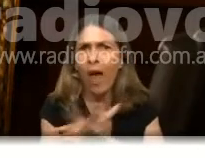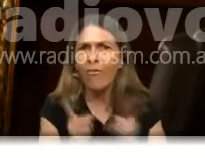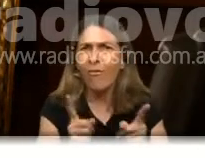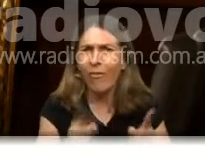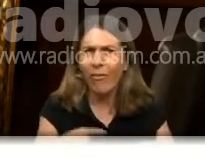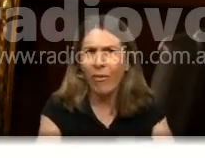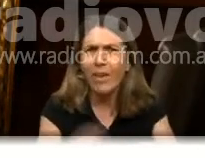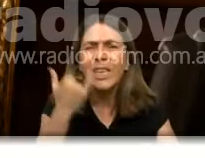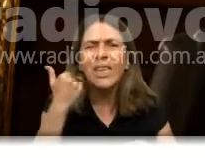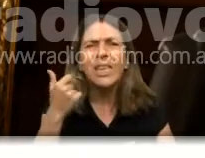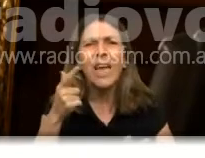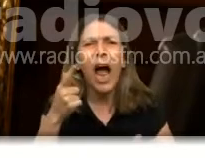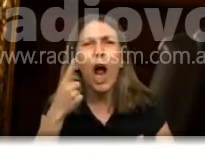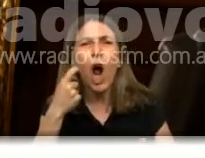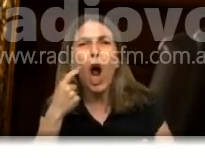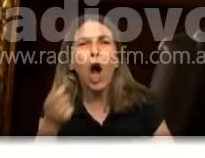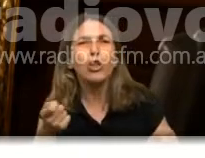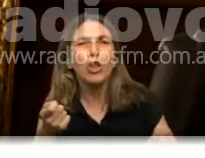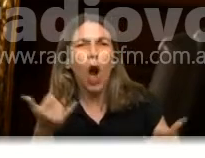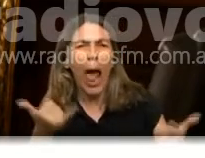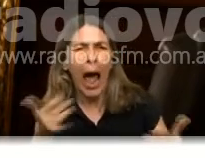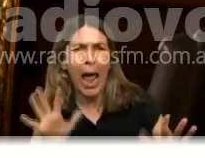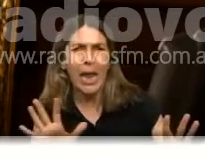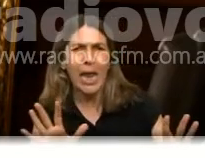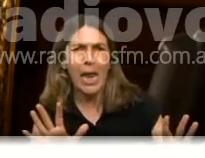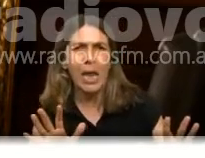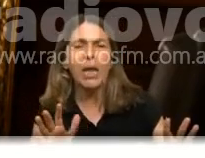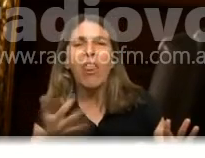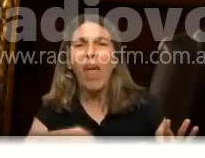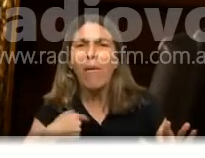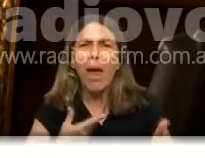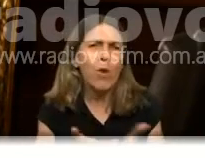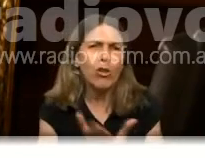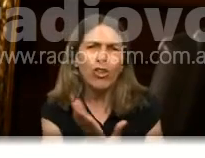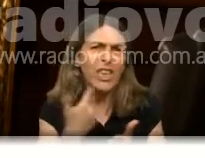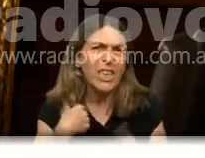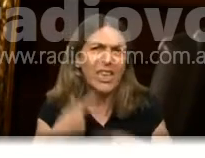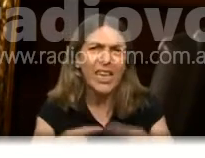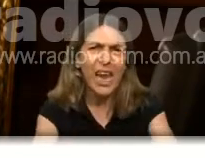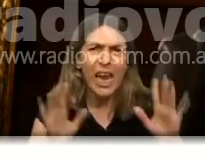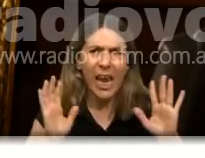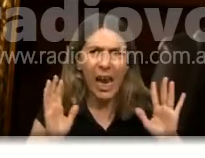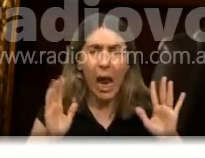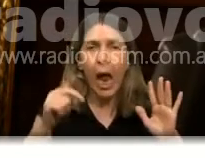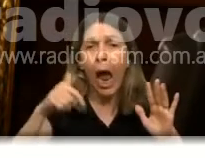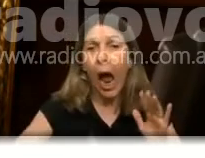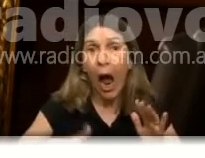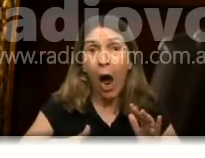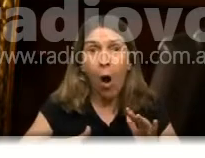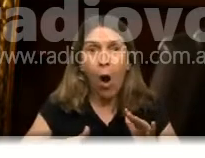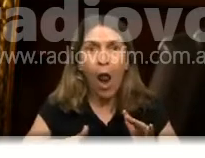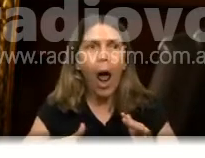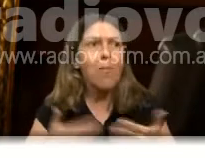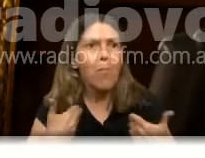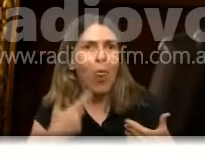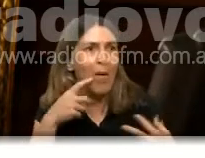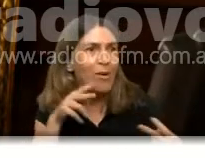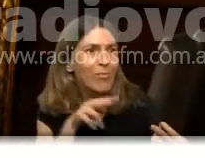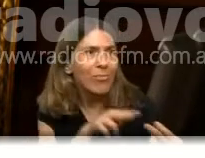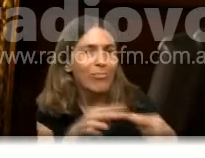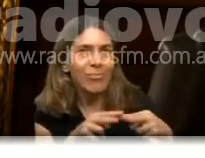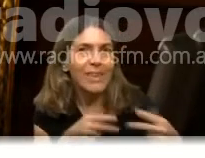controlado la situación debemos seguir haciéndolo es un momento para estar cerca unos de otros